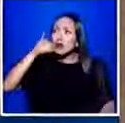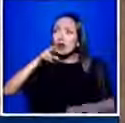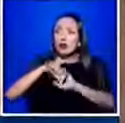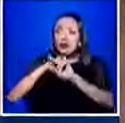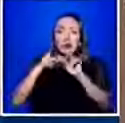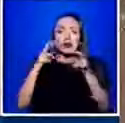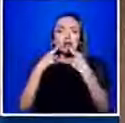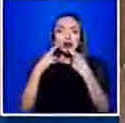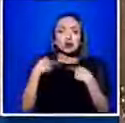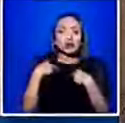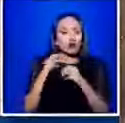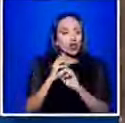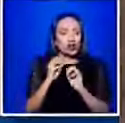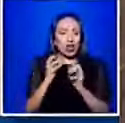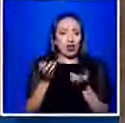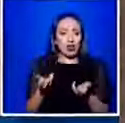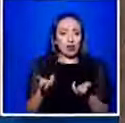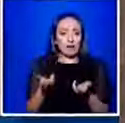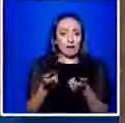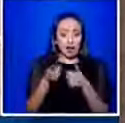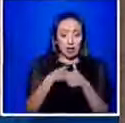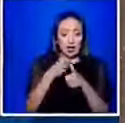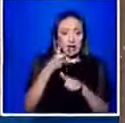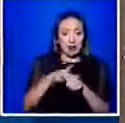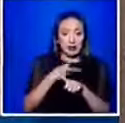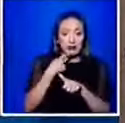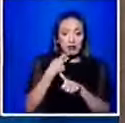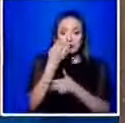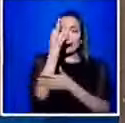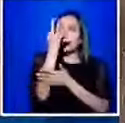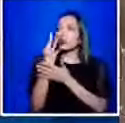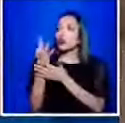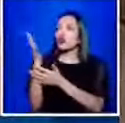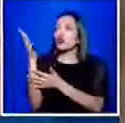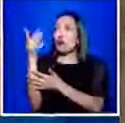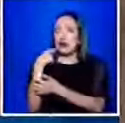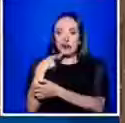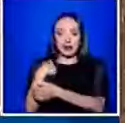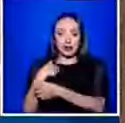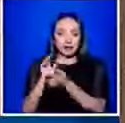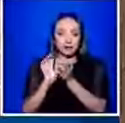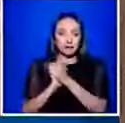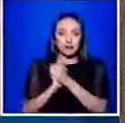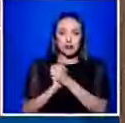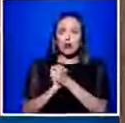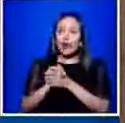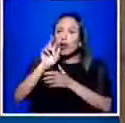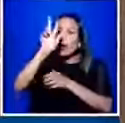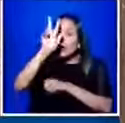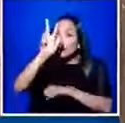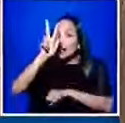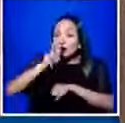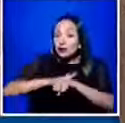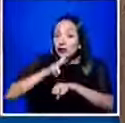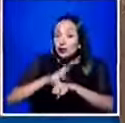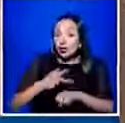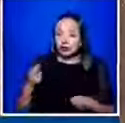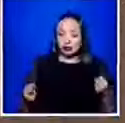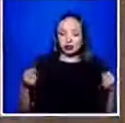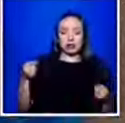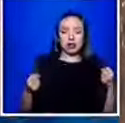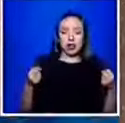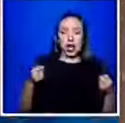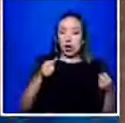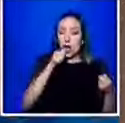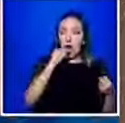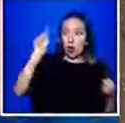de ningún lado. La primera vez que llamamos dijeron que no había presupuesto. Aquí estaban las camionetas, tres veces estaban las camionetas del agua. Yo decía